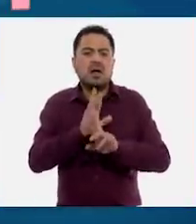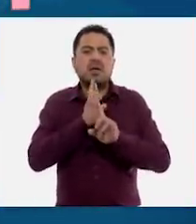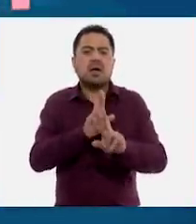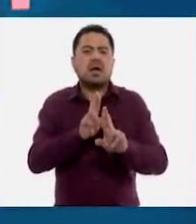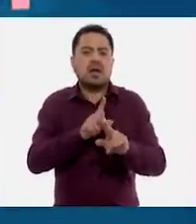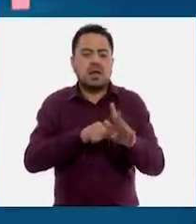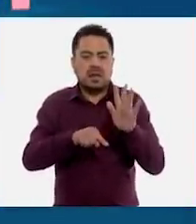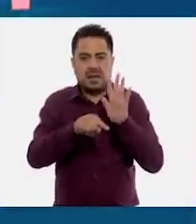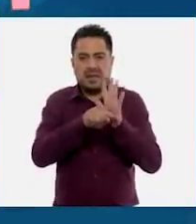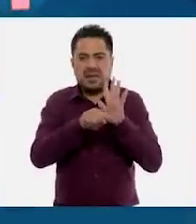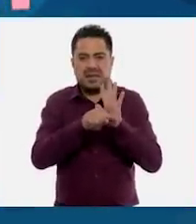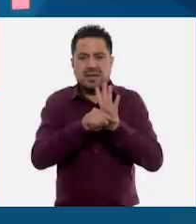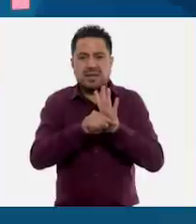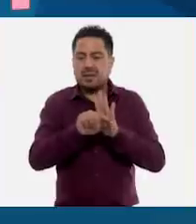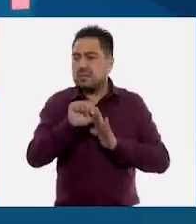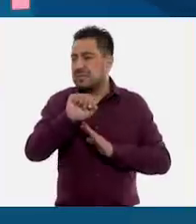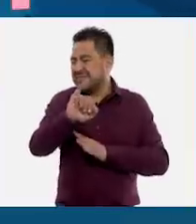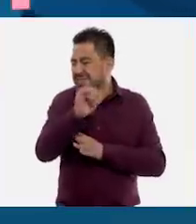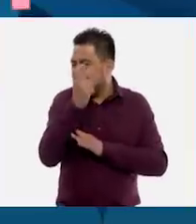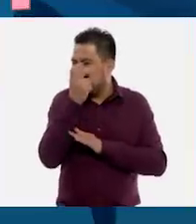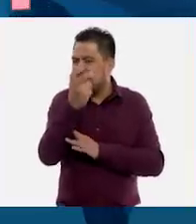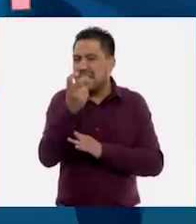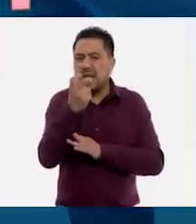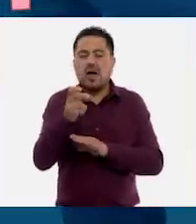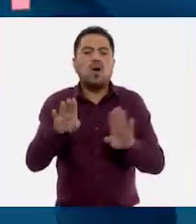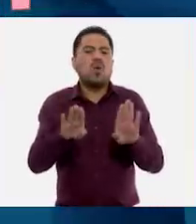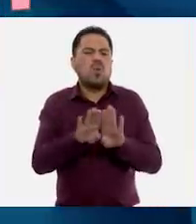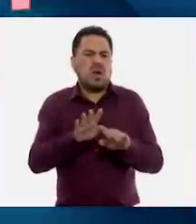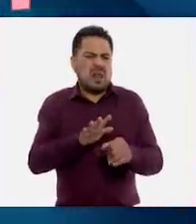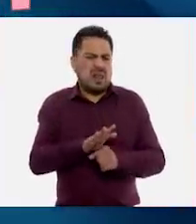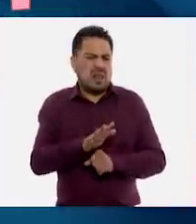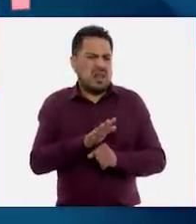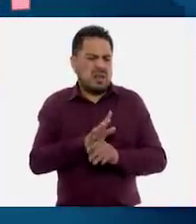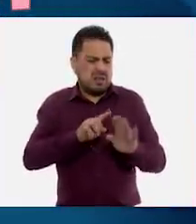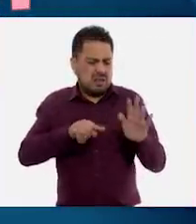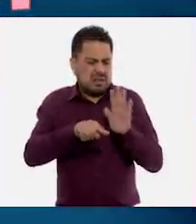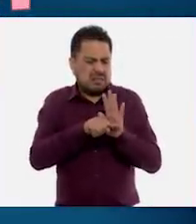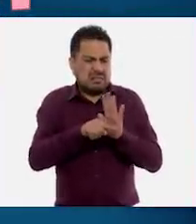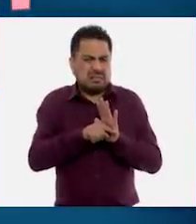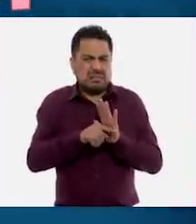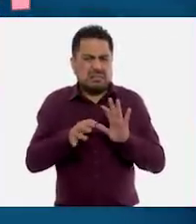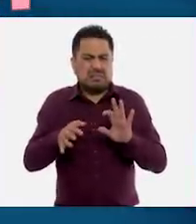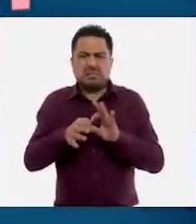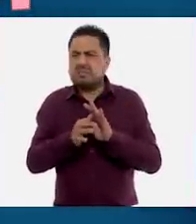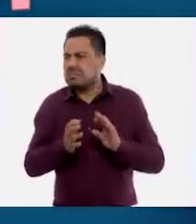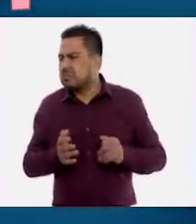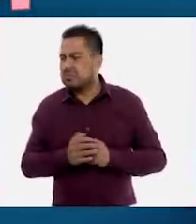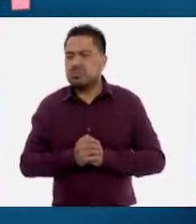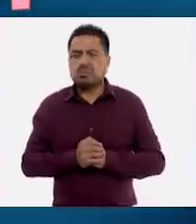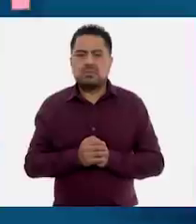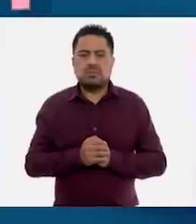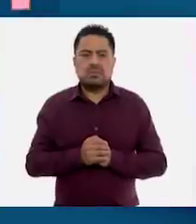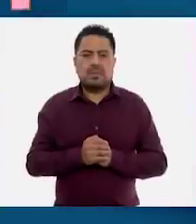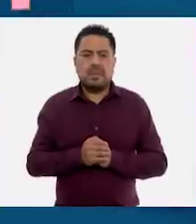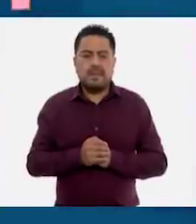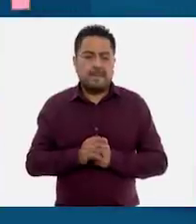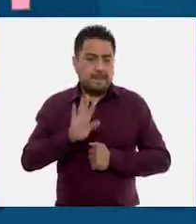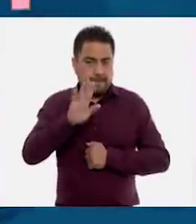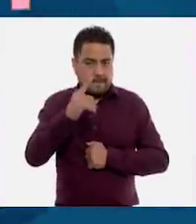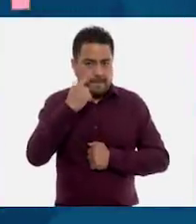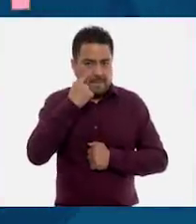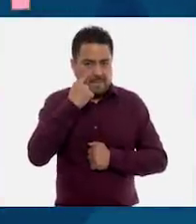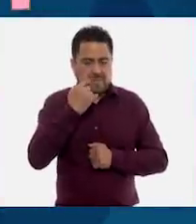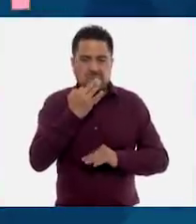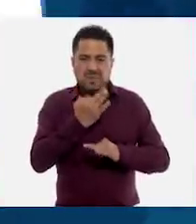la resta. Exactamente, pero ¿de qué resta estamos hablando? Pues, mira, ya ve